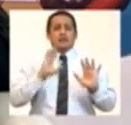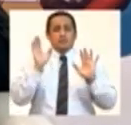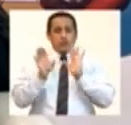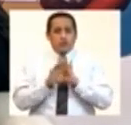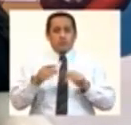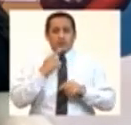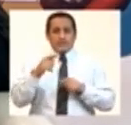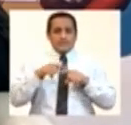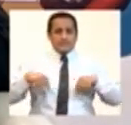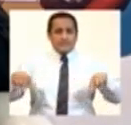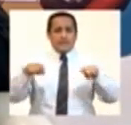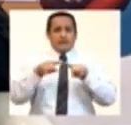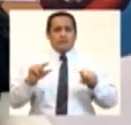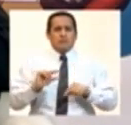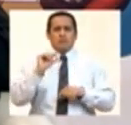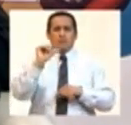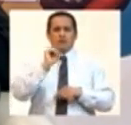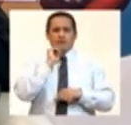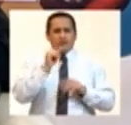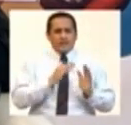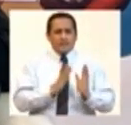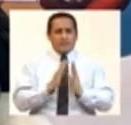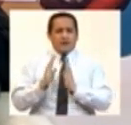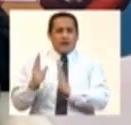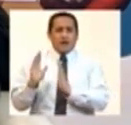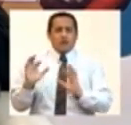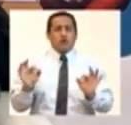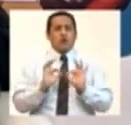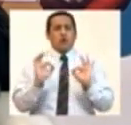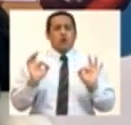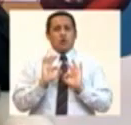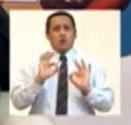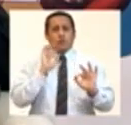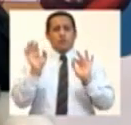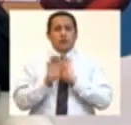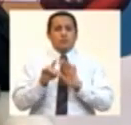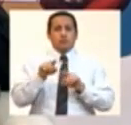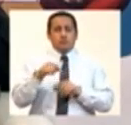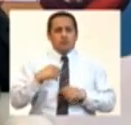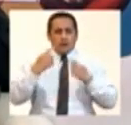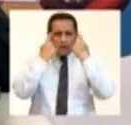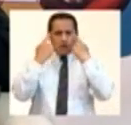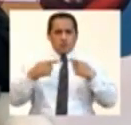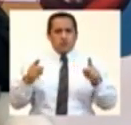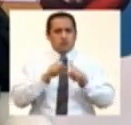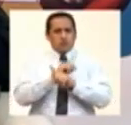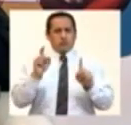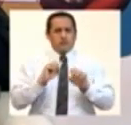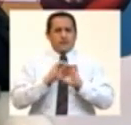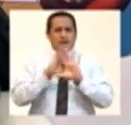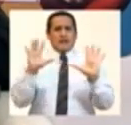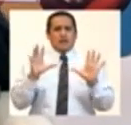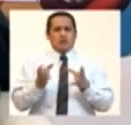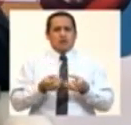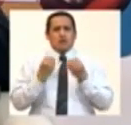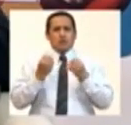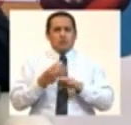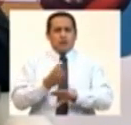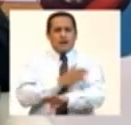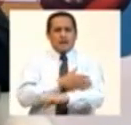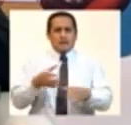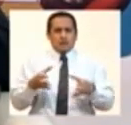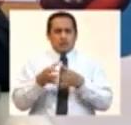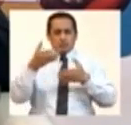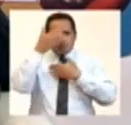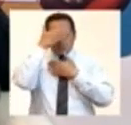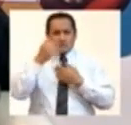quizás estuvieron menos preparados o sus tácticas no fueron tan efectivas como